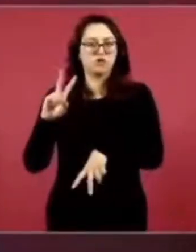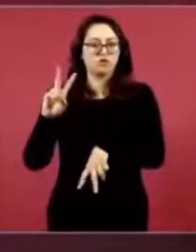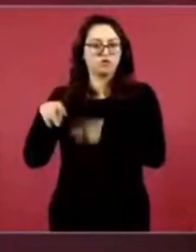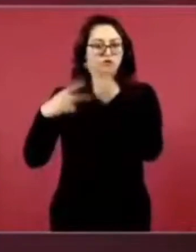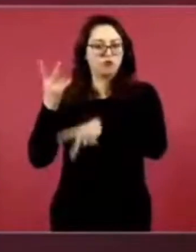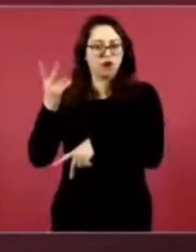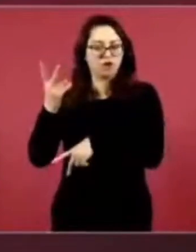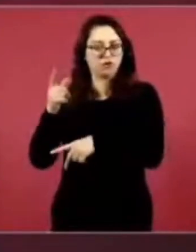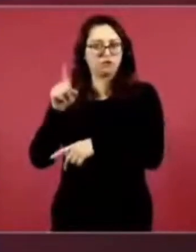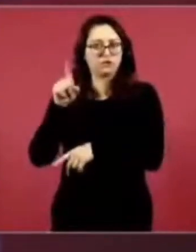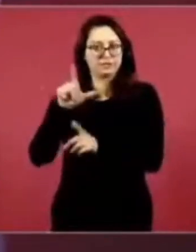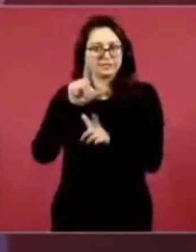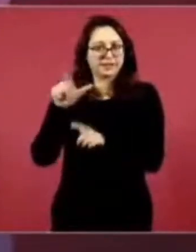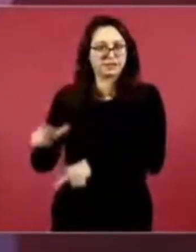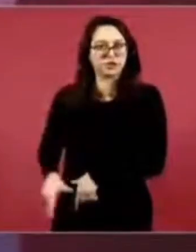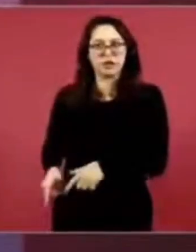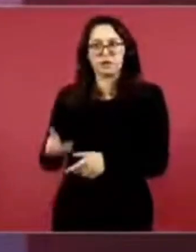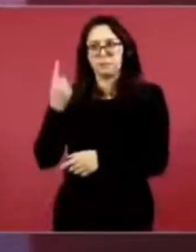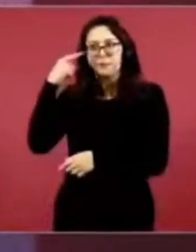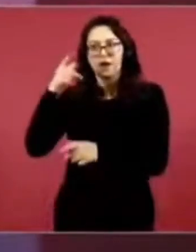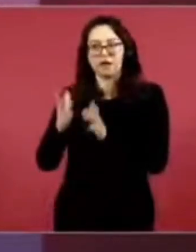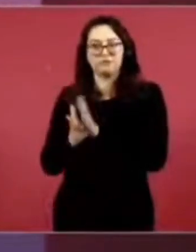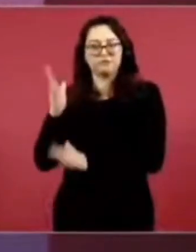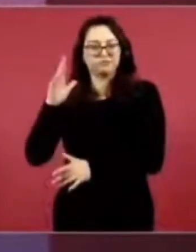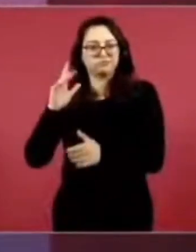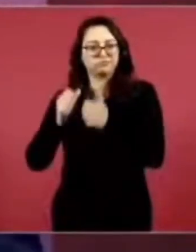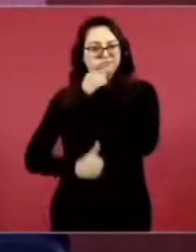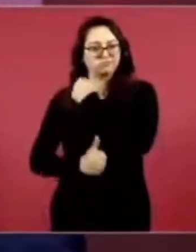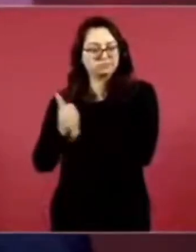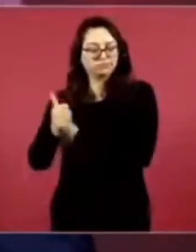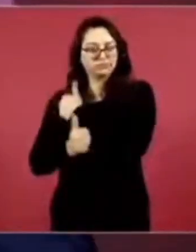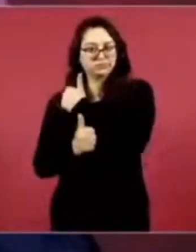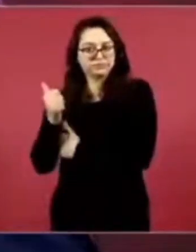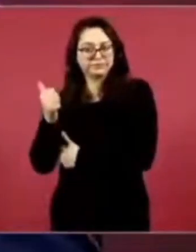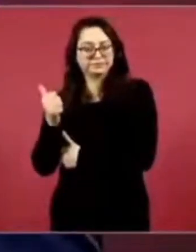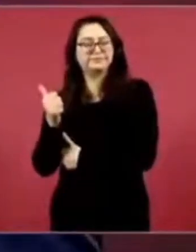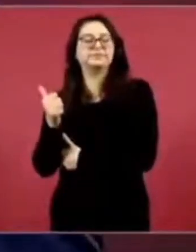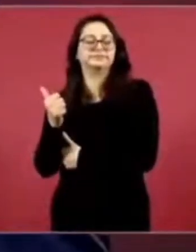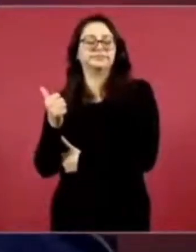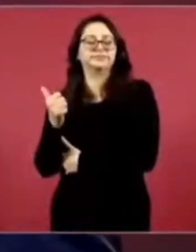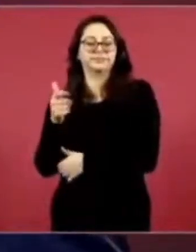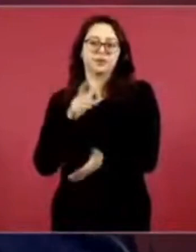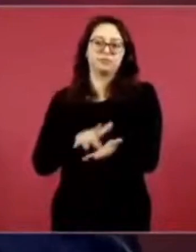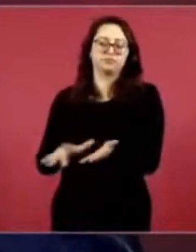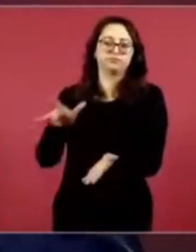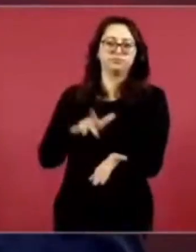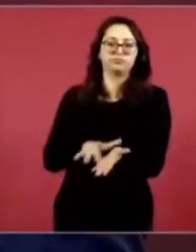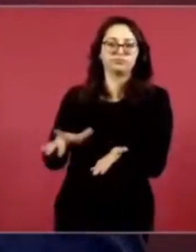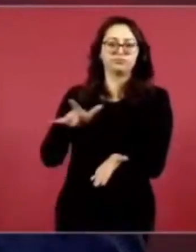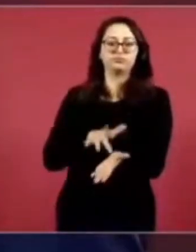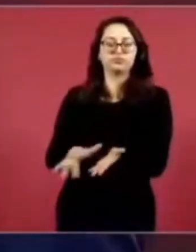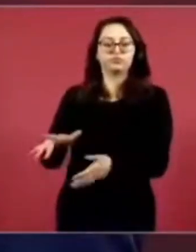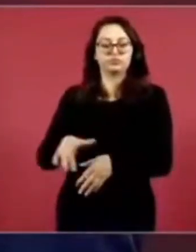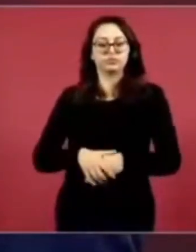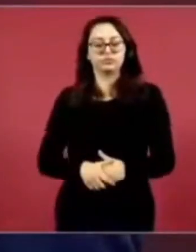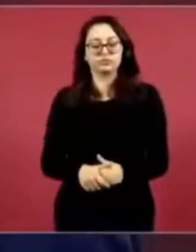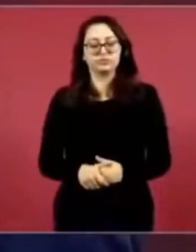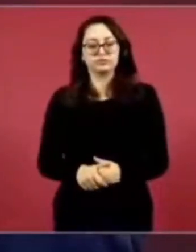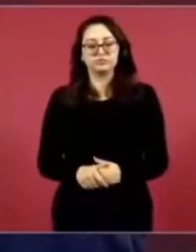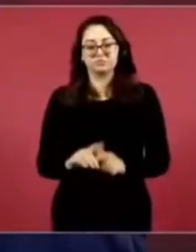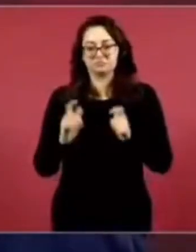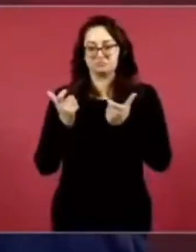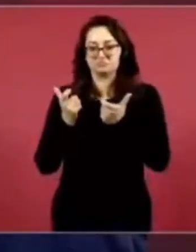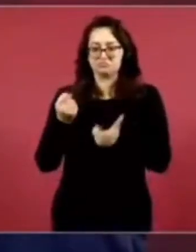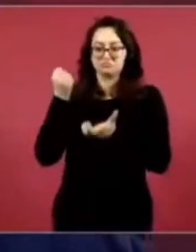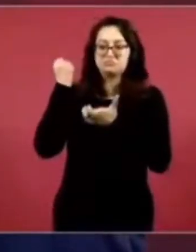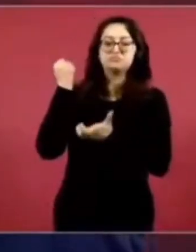delegaciones y es para eso no que se está este apoyando ayer